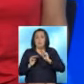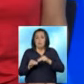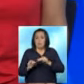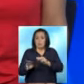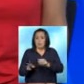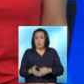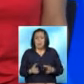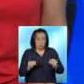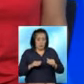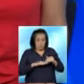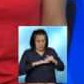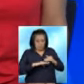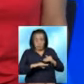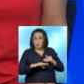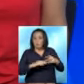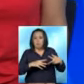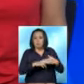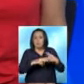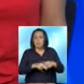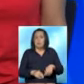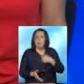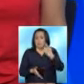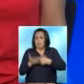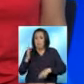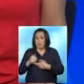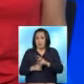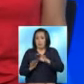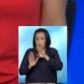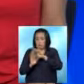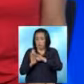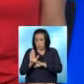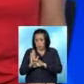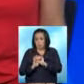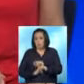de las carreteras. Gracias a esto, el precio de este insumo ha bajado.